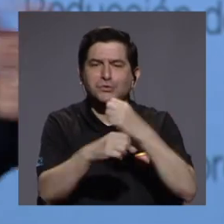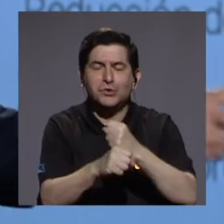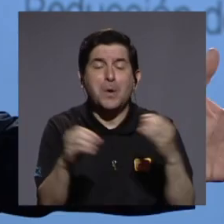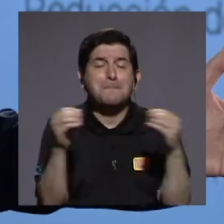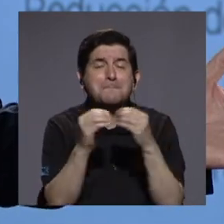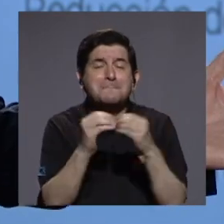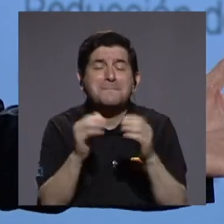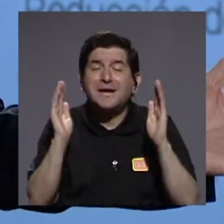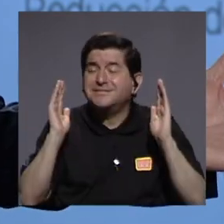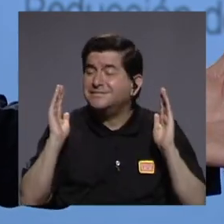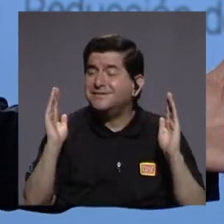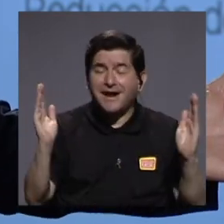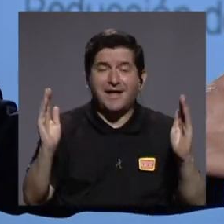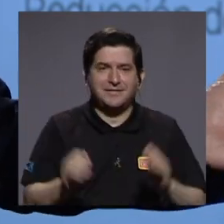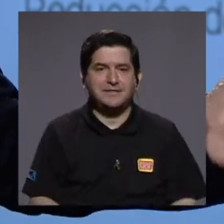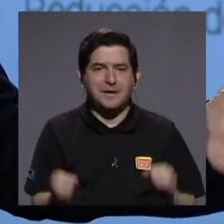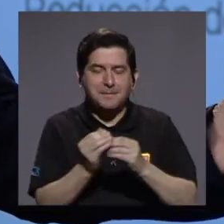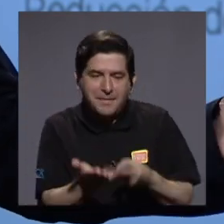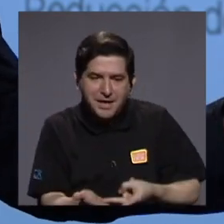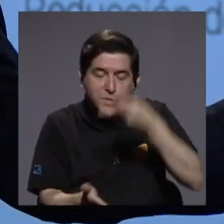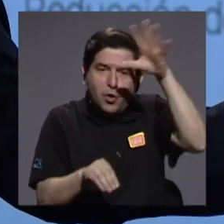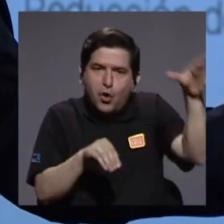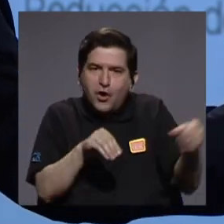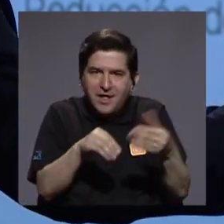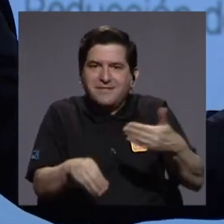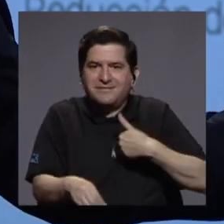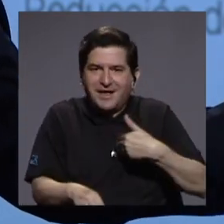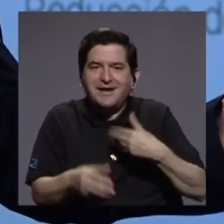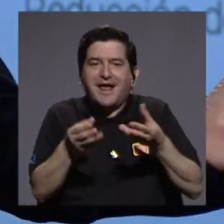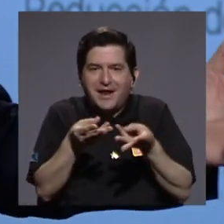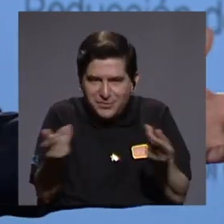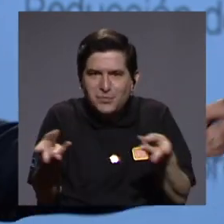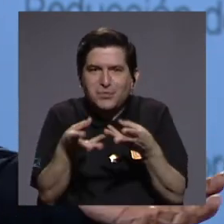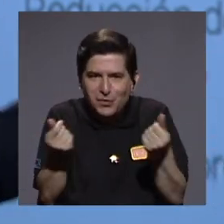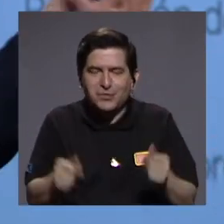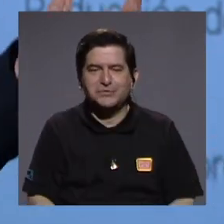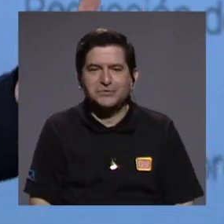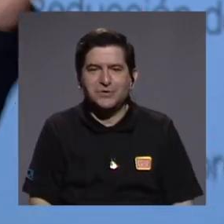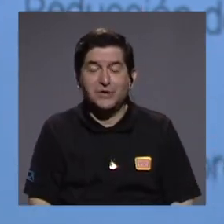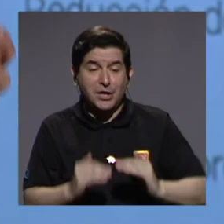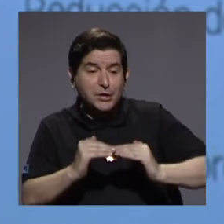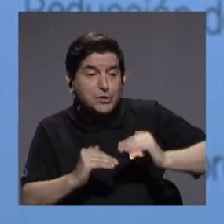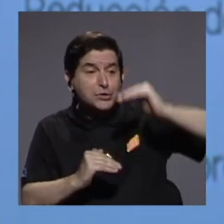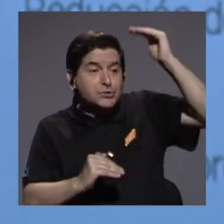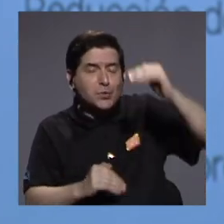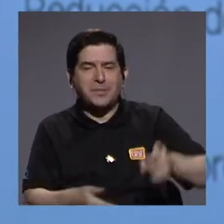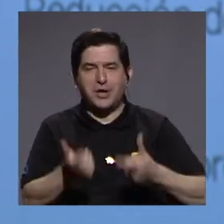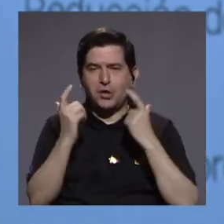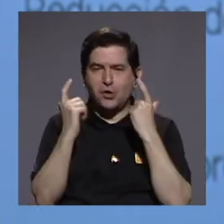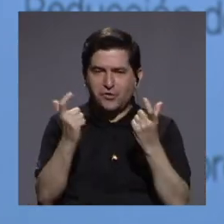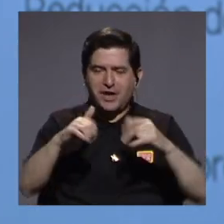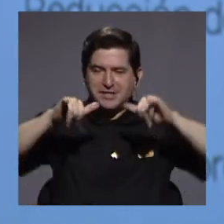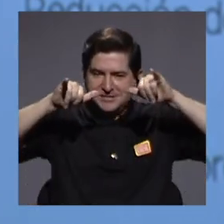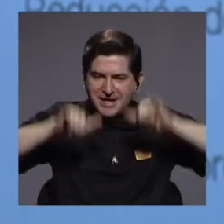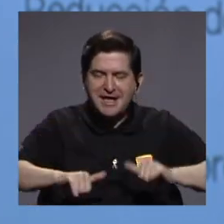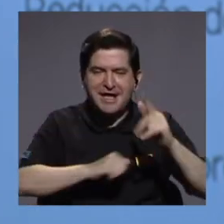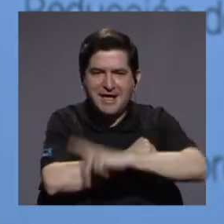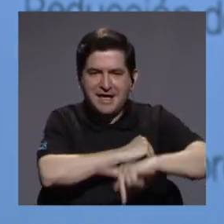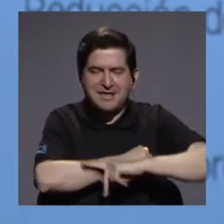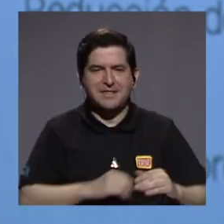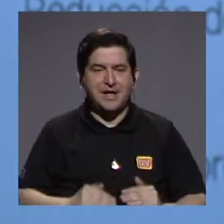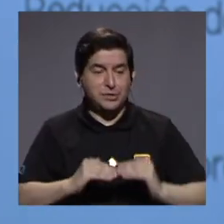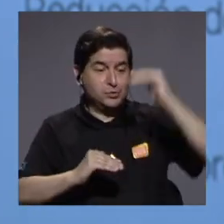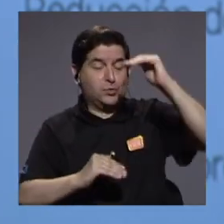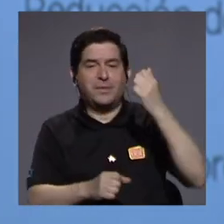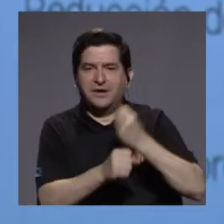más largos en los encadenamientos mayor valor agregado va a tener esa producción y mayor va a ser el nivel de riqueza que va a quedar en el país mayor va a ser el